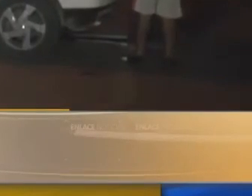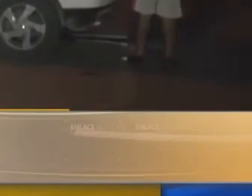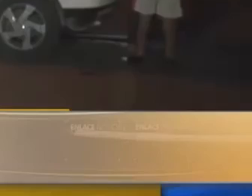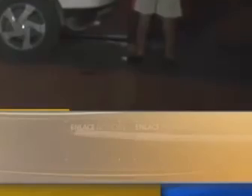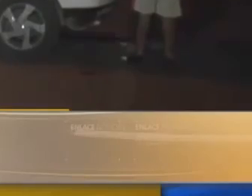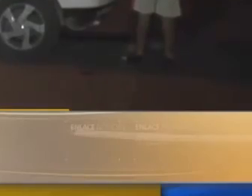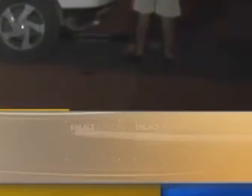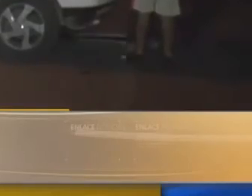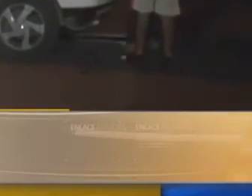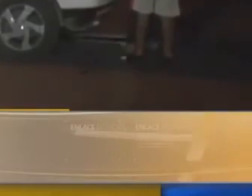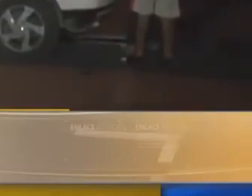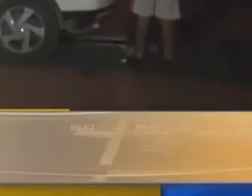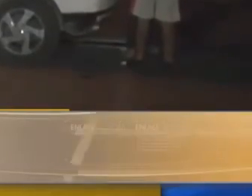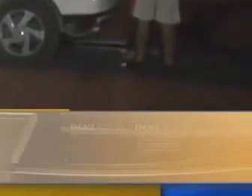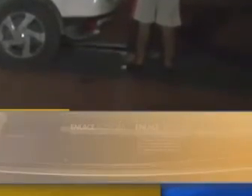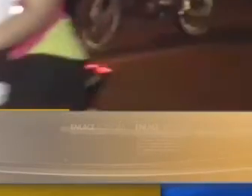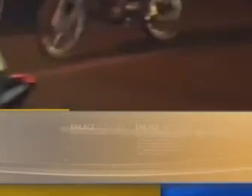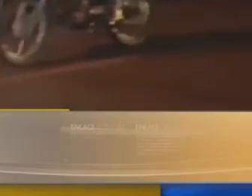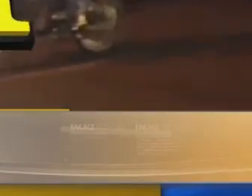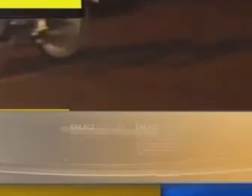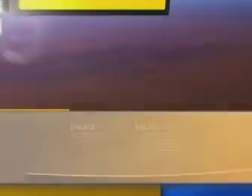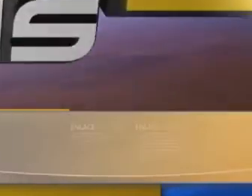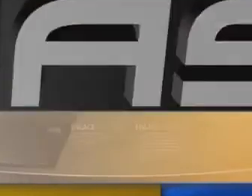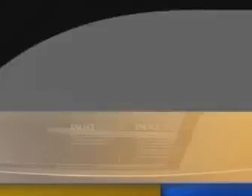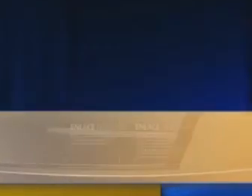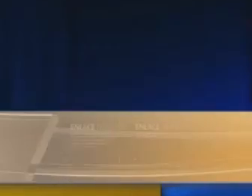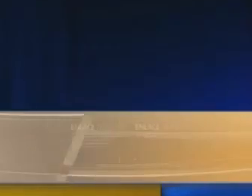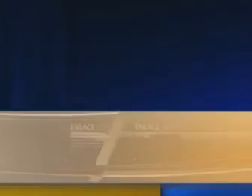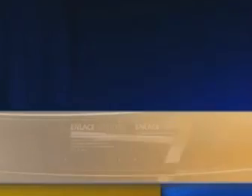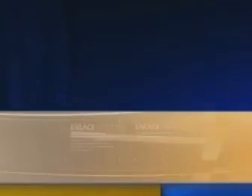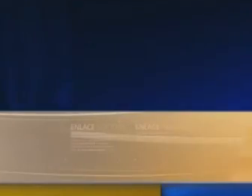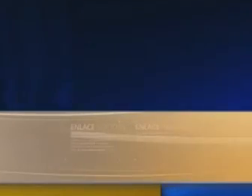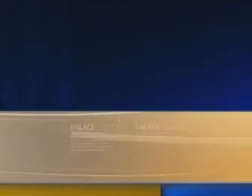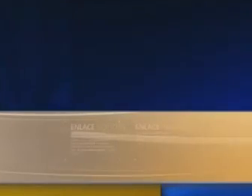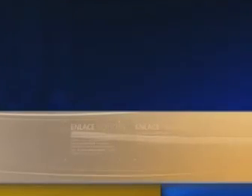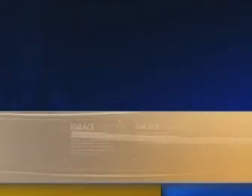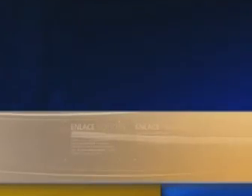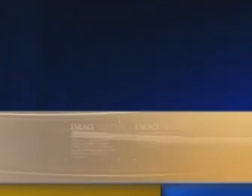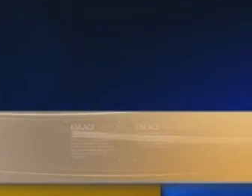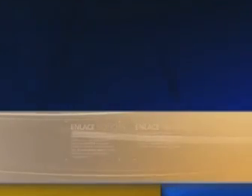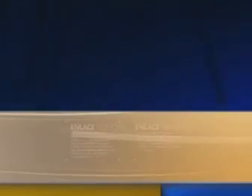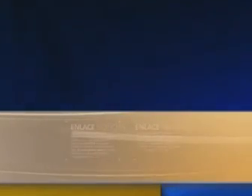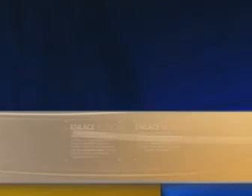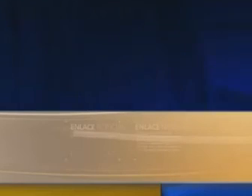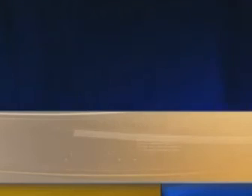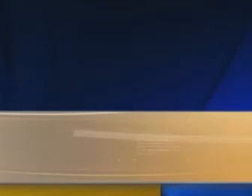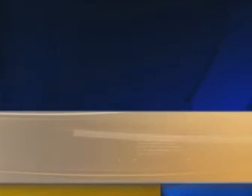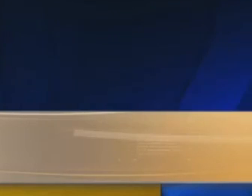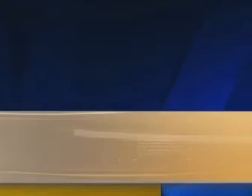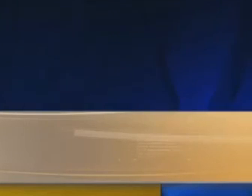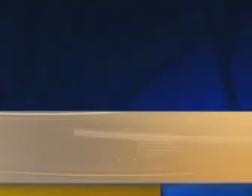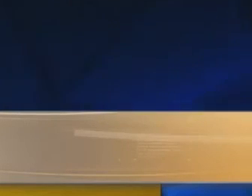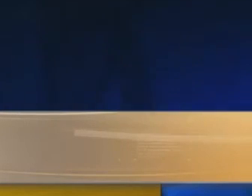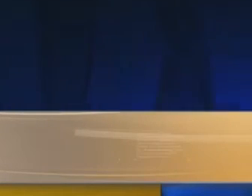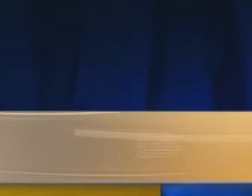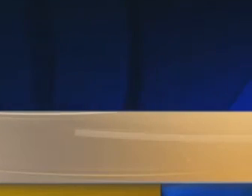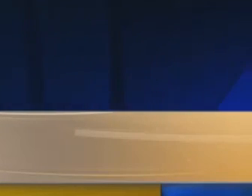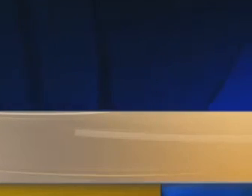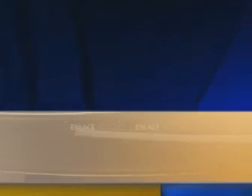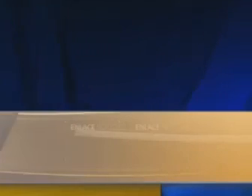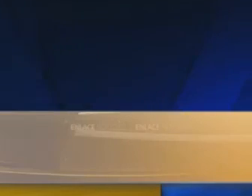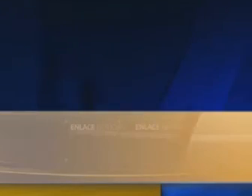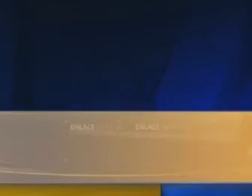homicidio que se perpetró ayer en el barrio Camino de San Silvestre. Un hombre es víctima de constantes amenazas por atropellar a un canino en el barrio Villarelis